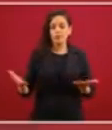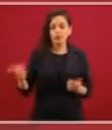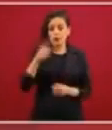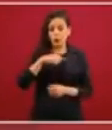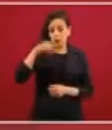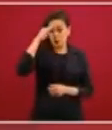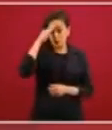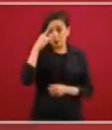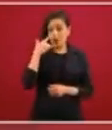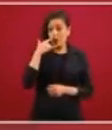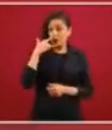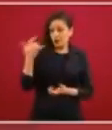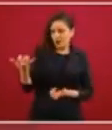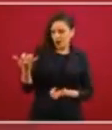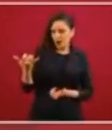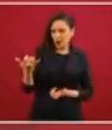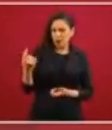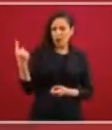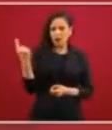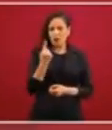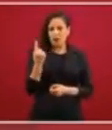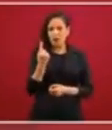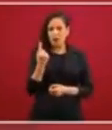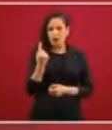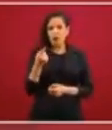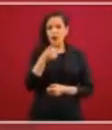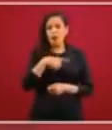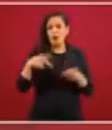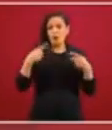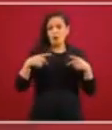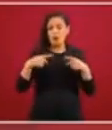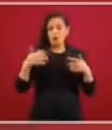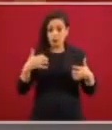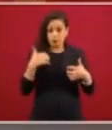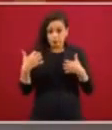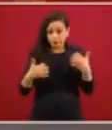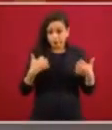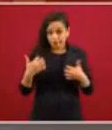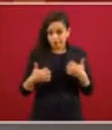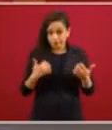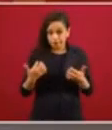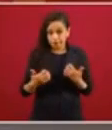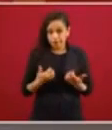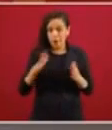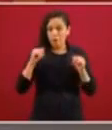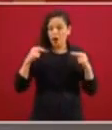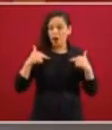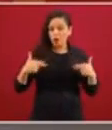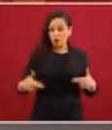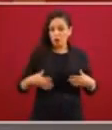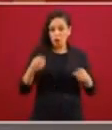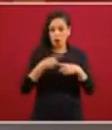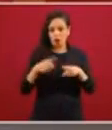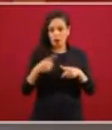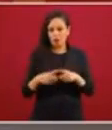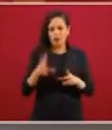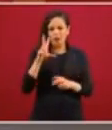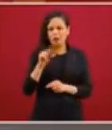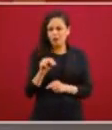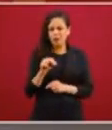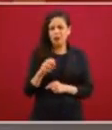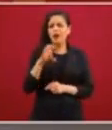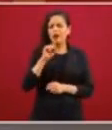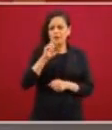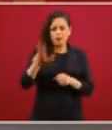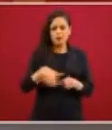la preocupación que se exalten los ánimos. Es una condición humana, los seres humanos frente a la incertidumbre,